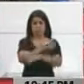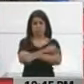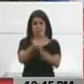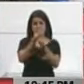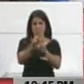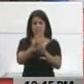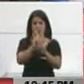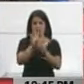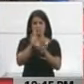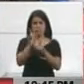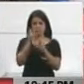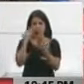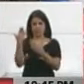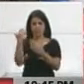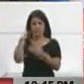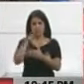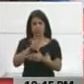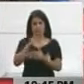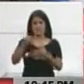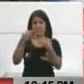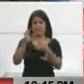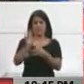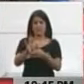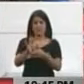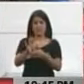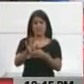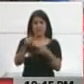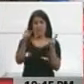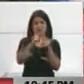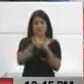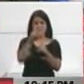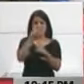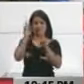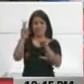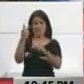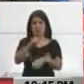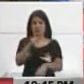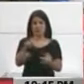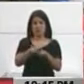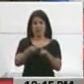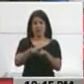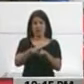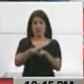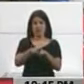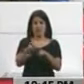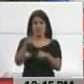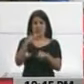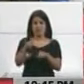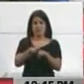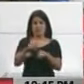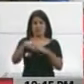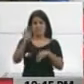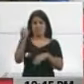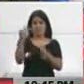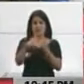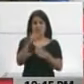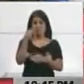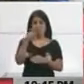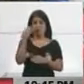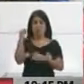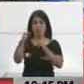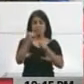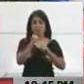Estas cosas eran comunes en los gobiernos de Adey Copey y sus derivados. Más de 3.000 jóvenes fueron asesinados,